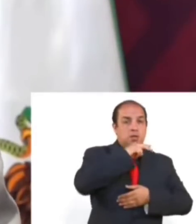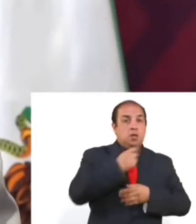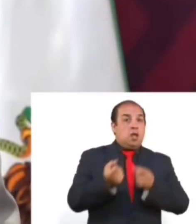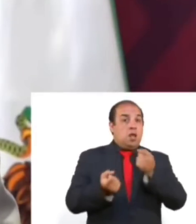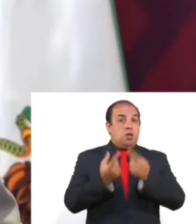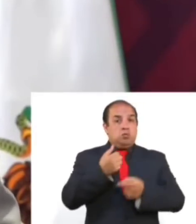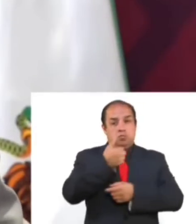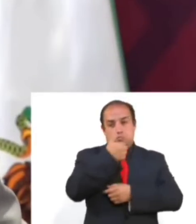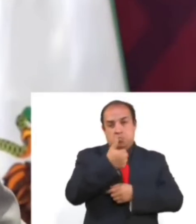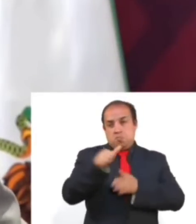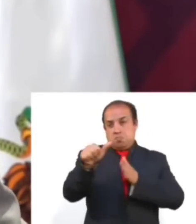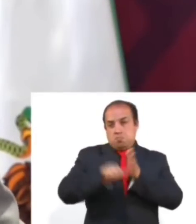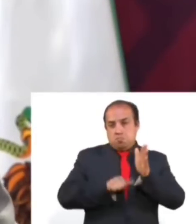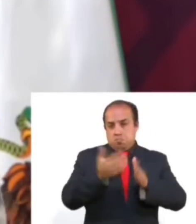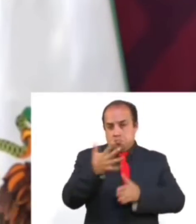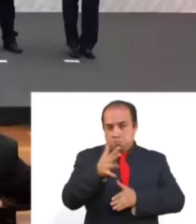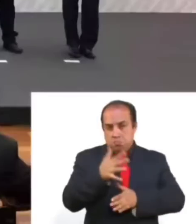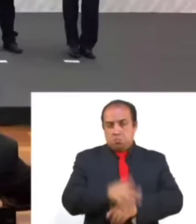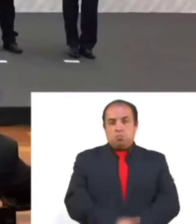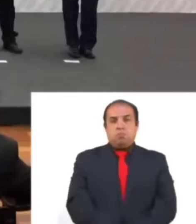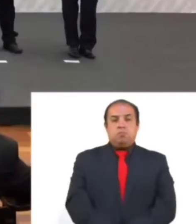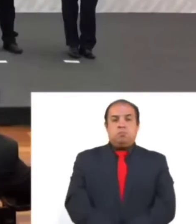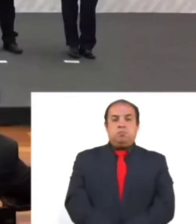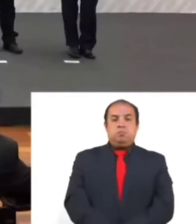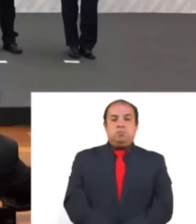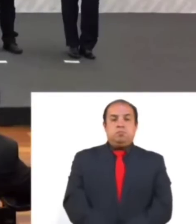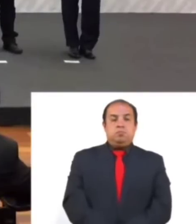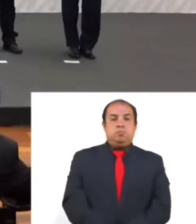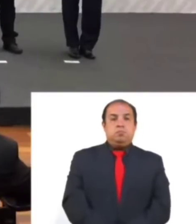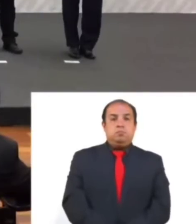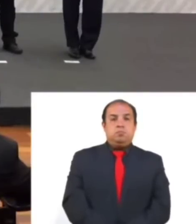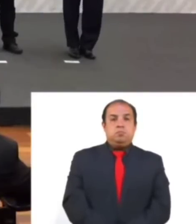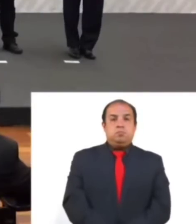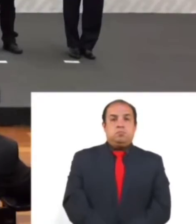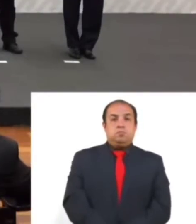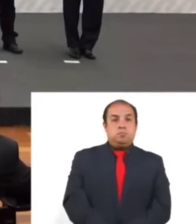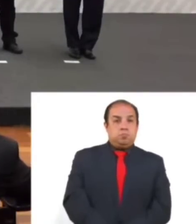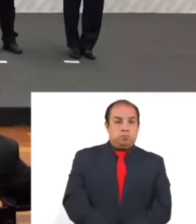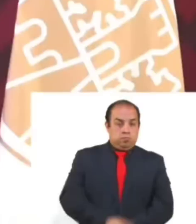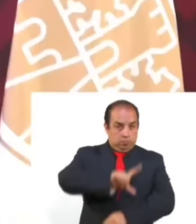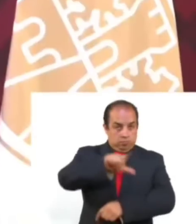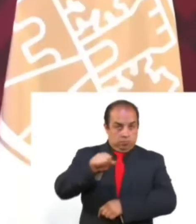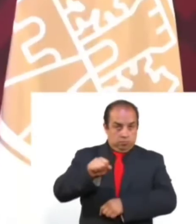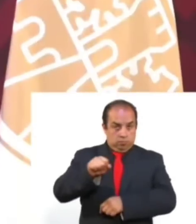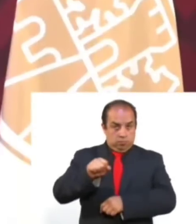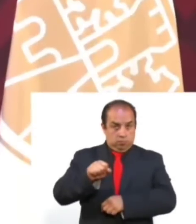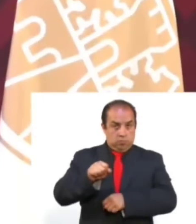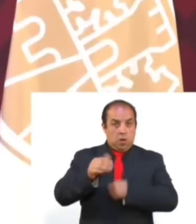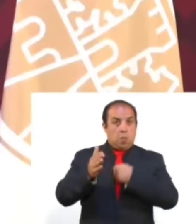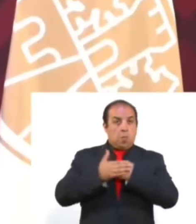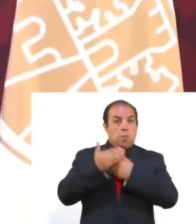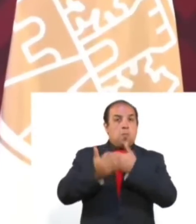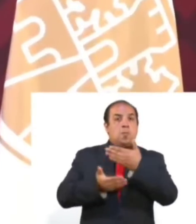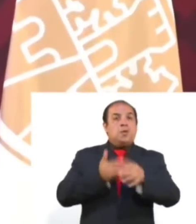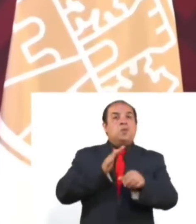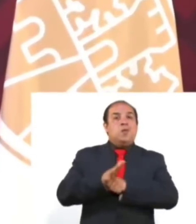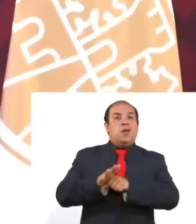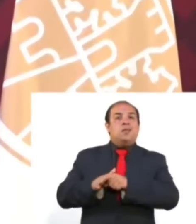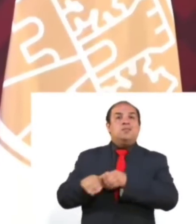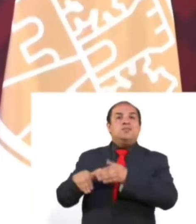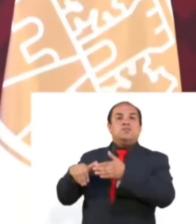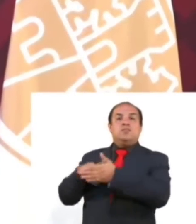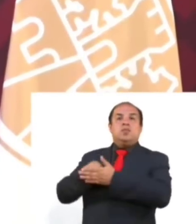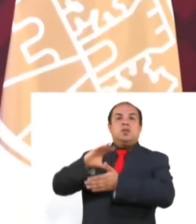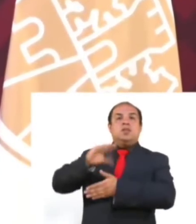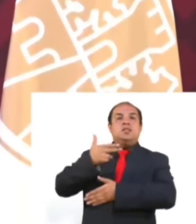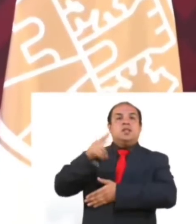seis meses más o menos sí y después la siguiente parte que es así a Chalco ya